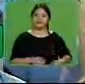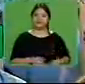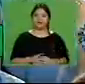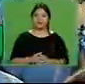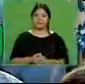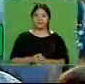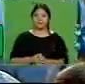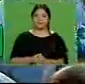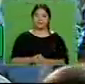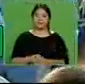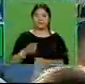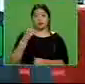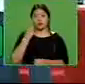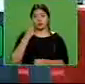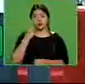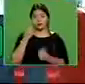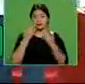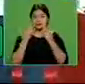Ajá.